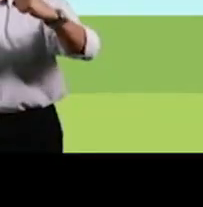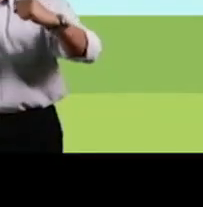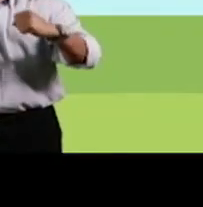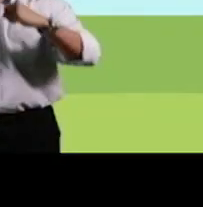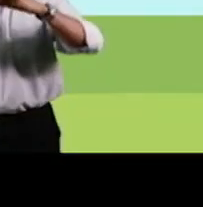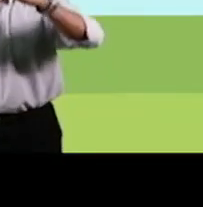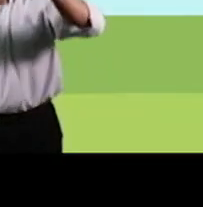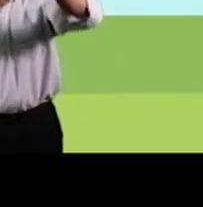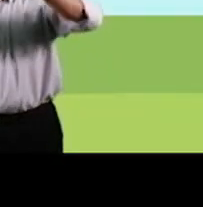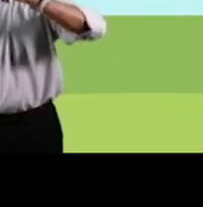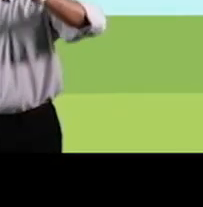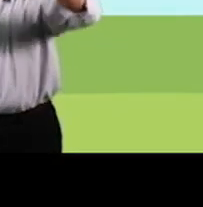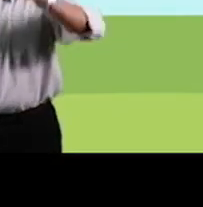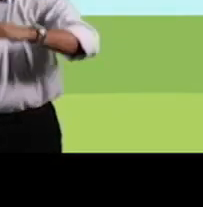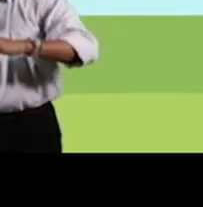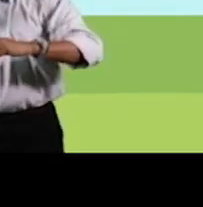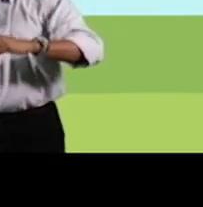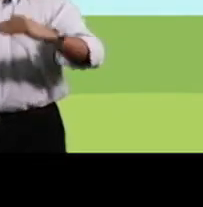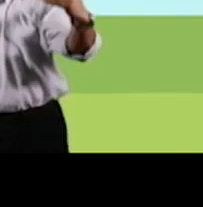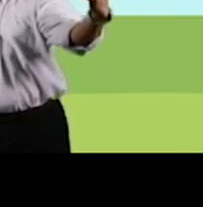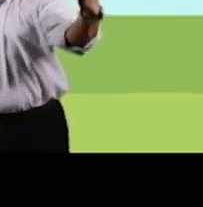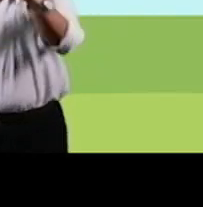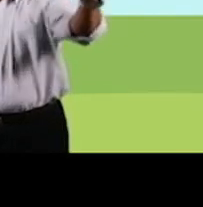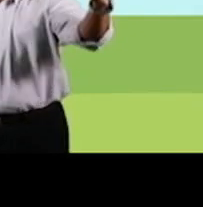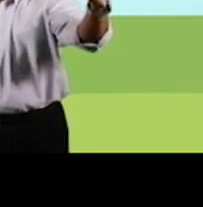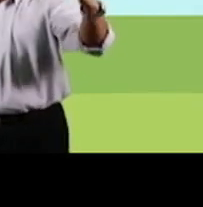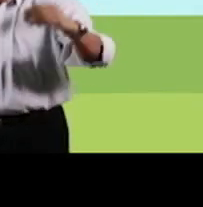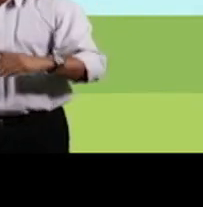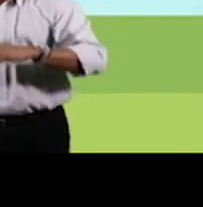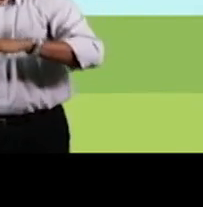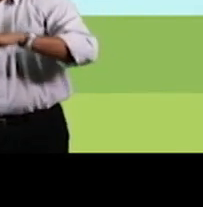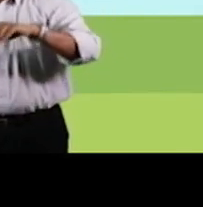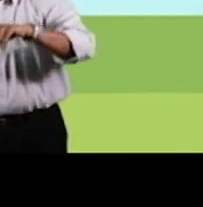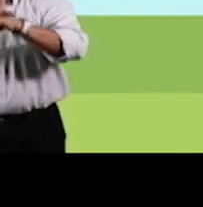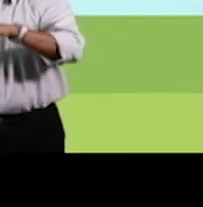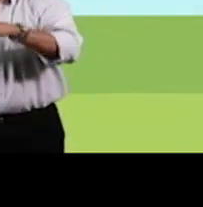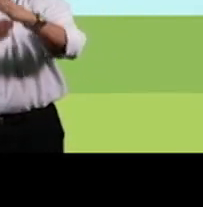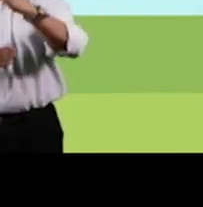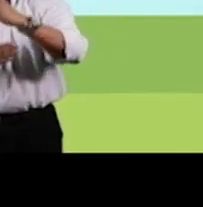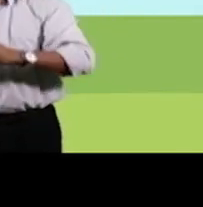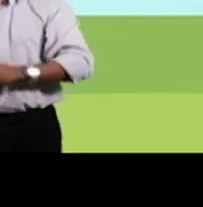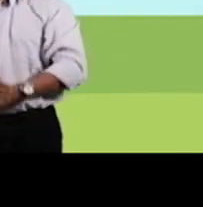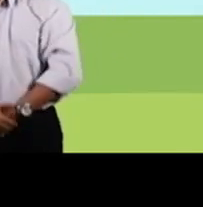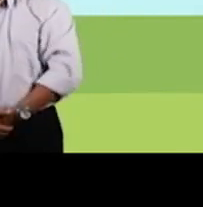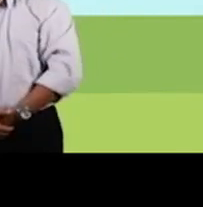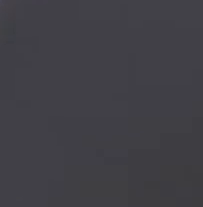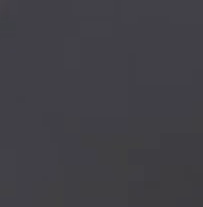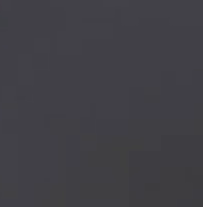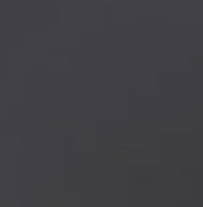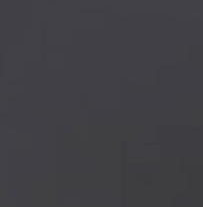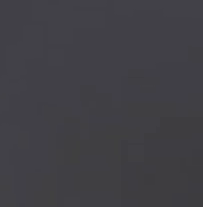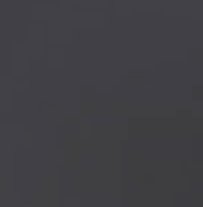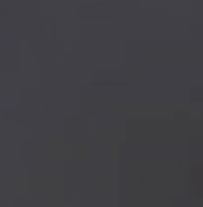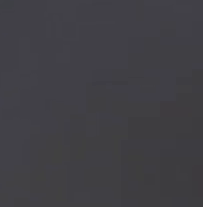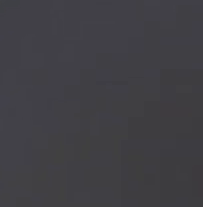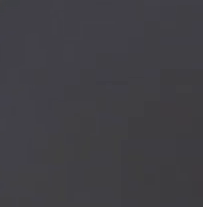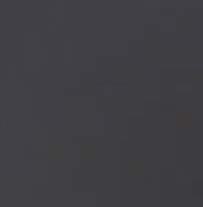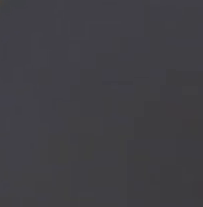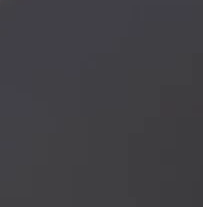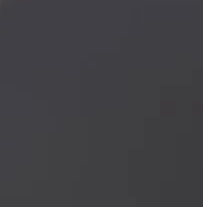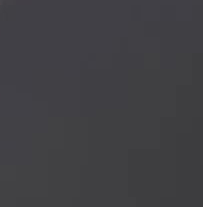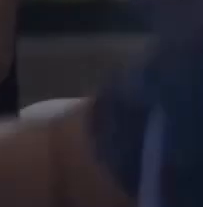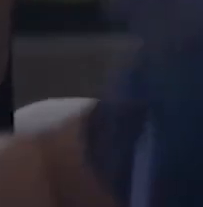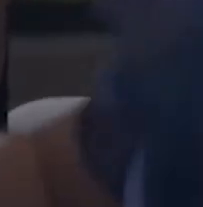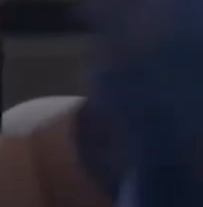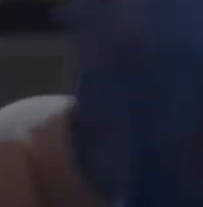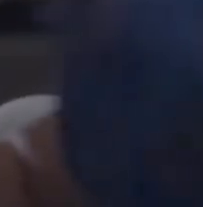una sociedad libre de barreras. Consejo Nacional de Personas con Discapacidad, CONAPDIS. Para marcas que quieren renovar